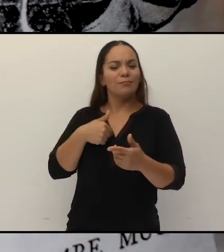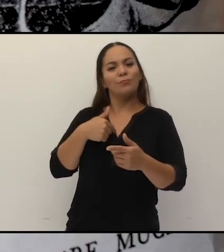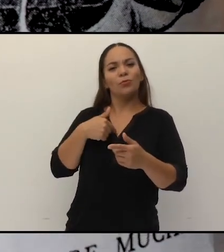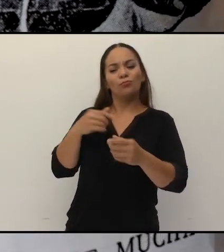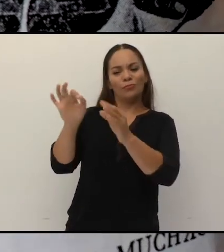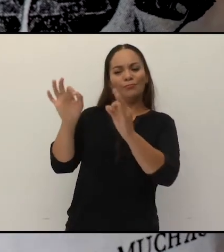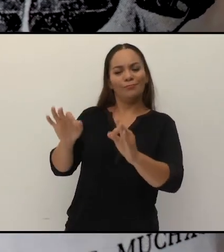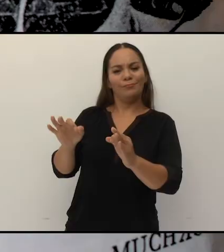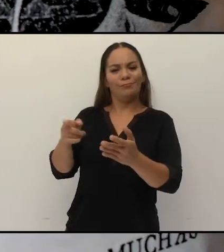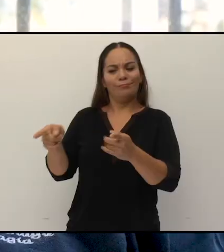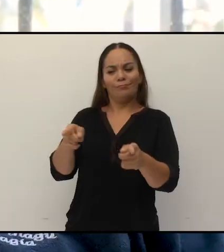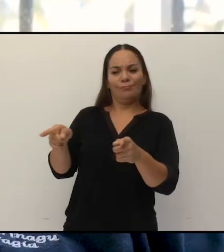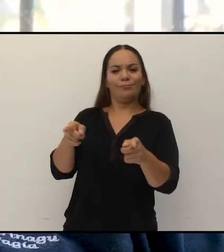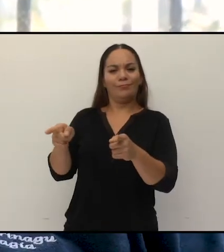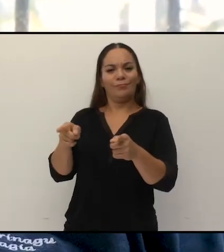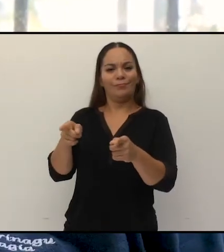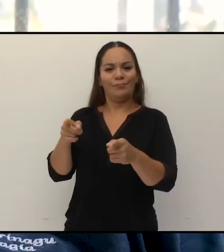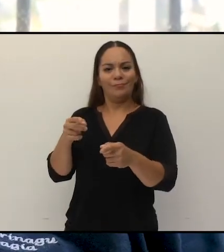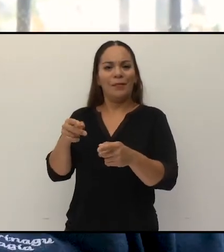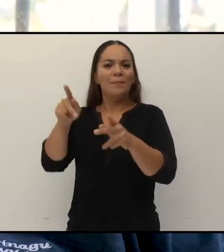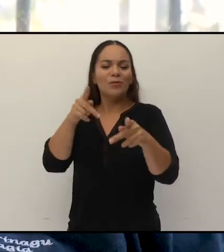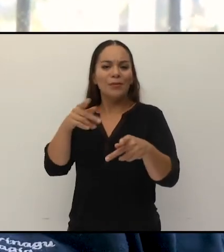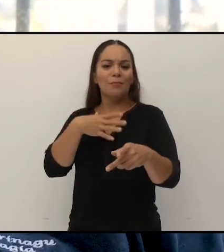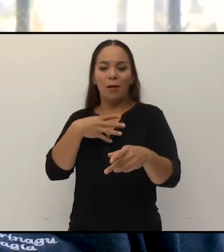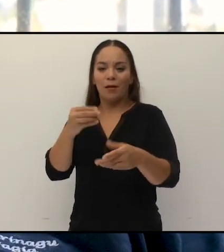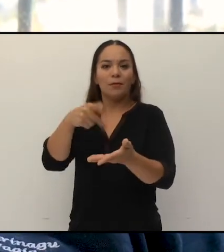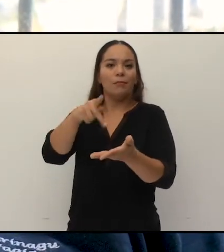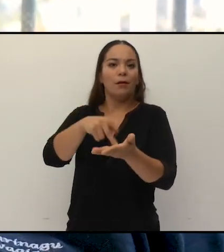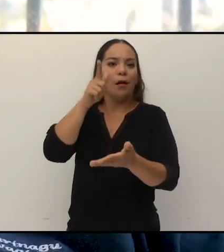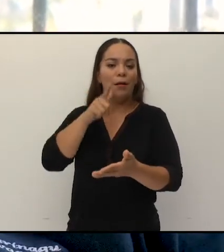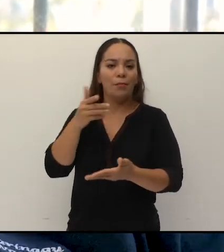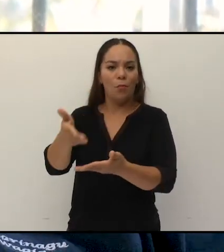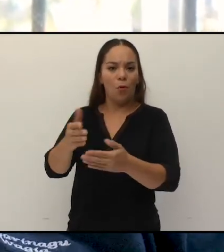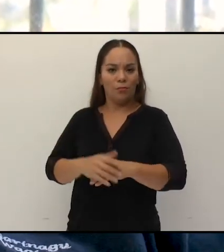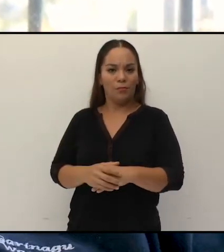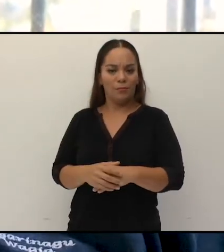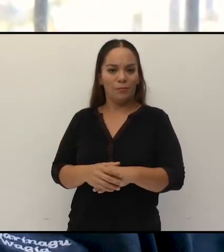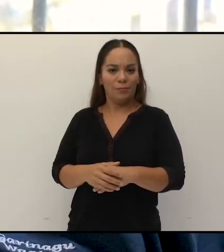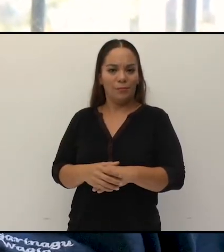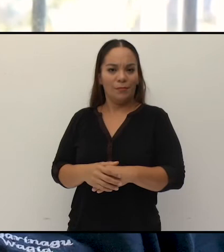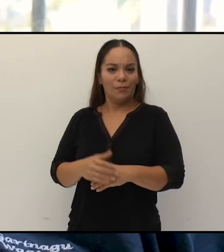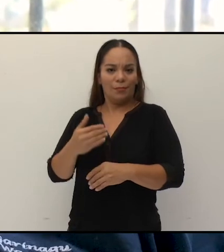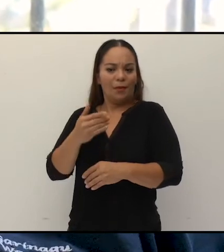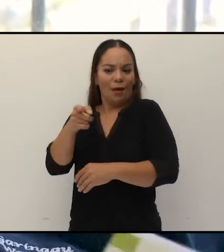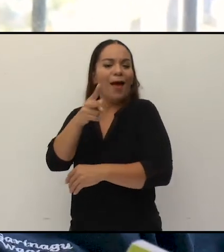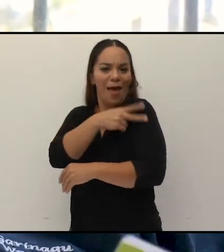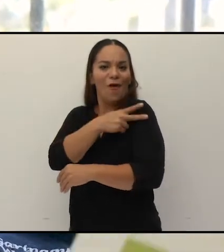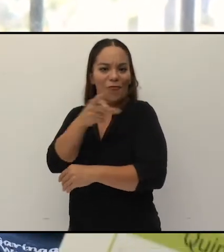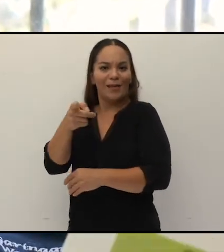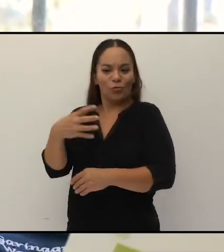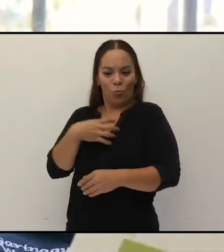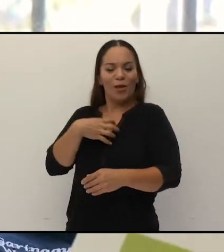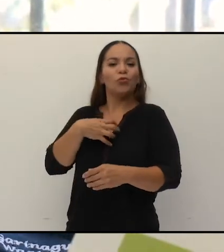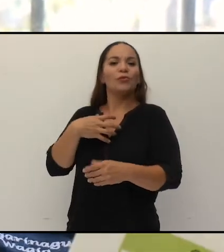tengo imágenes de gente blanca en el parque de Limón, por ejemplo. Dice, eran nuestros jefes, eran los jefes